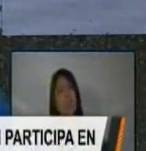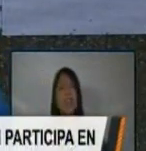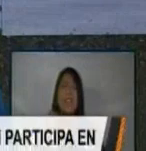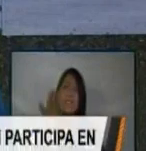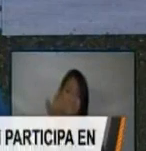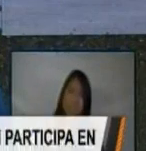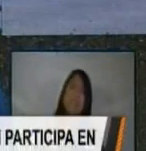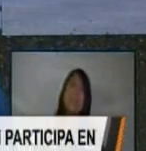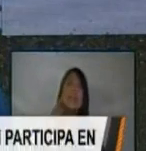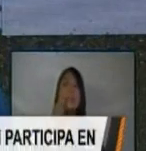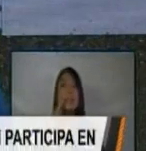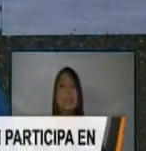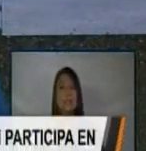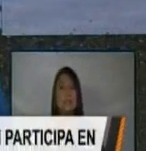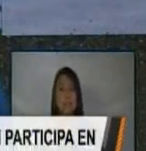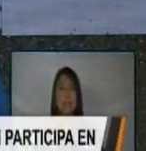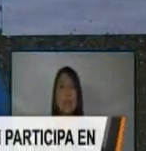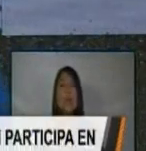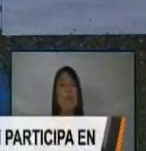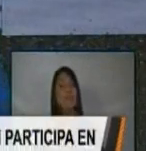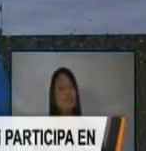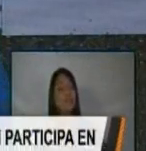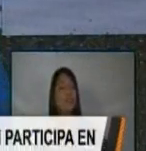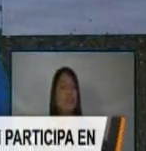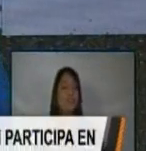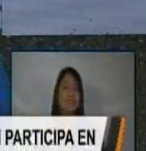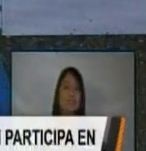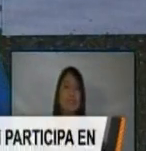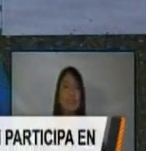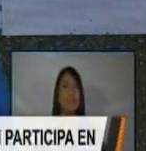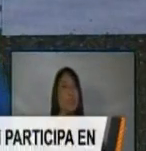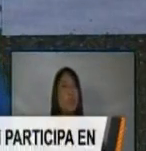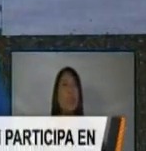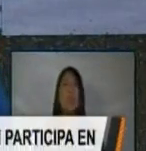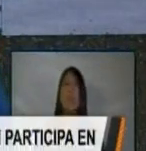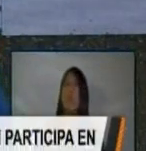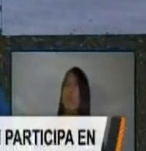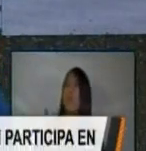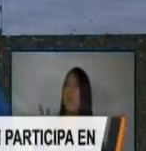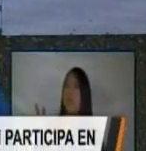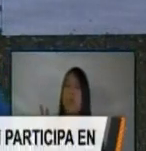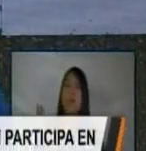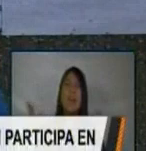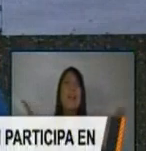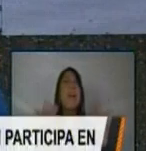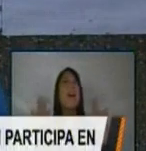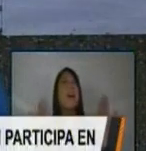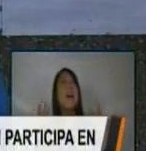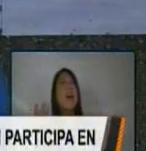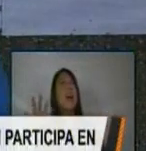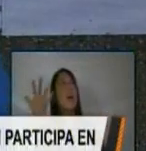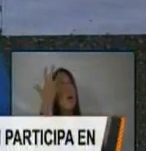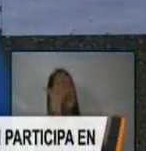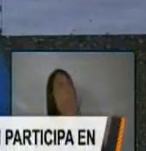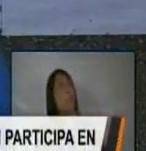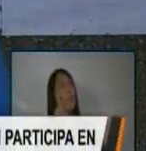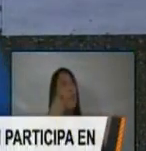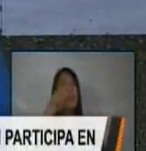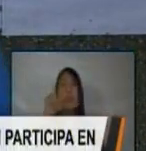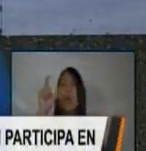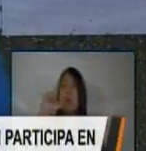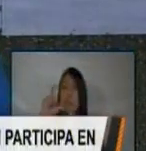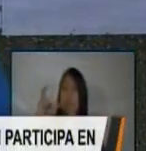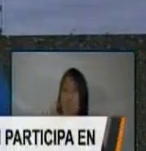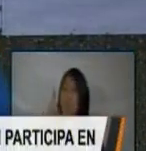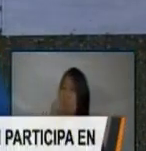a que conozcan, a que disfruten no solo del clima y las bellezas culturales, sino también